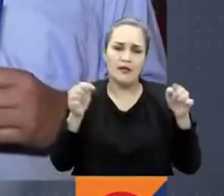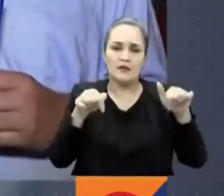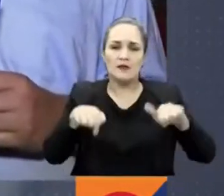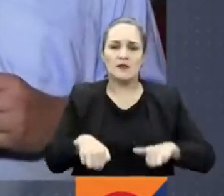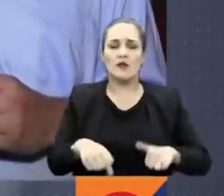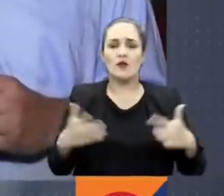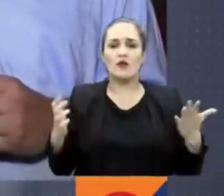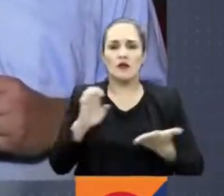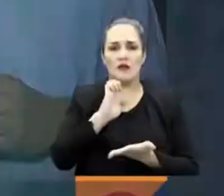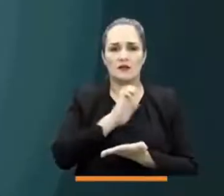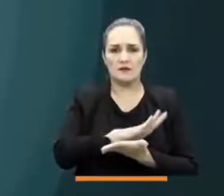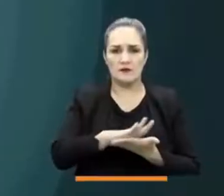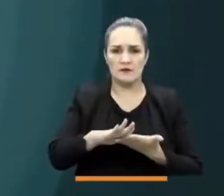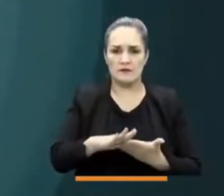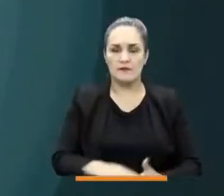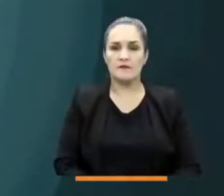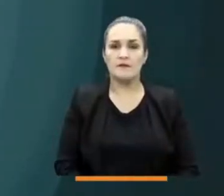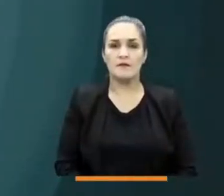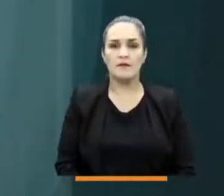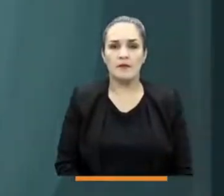aquí en Espinal.